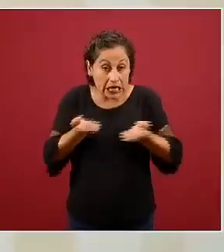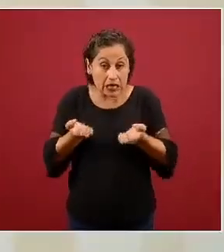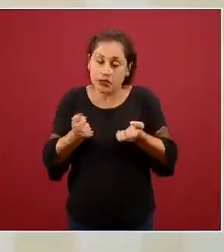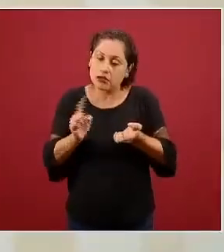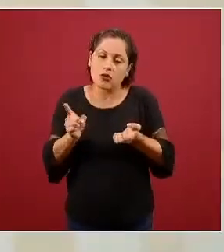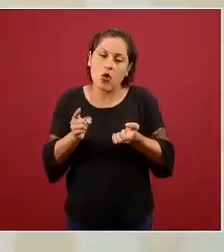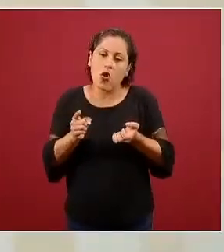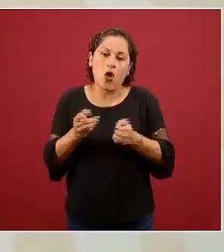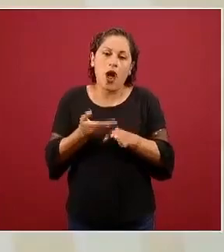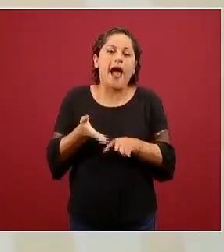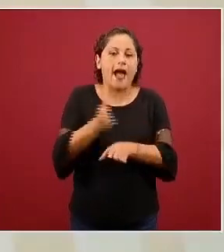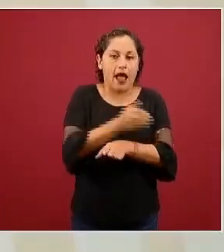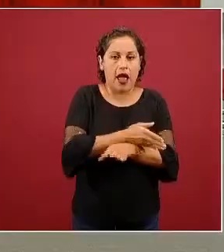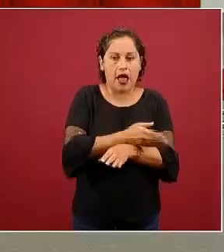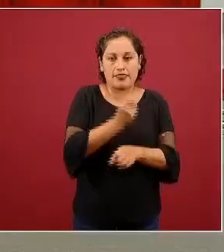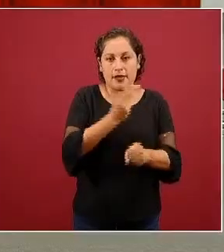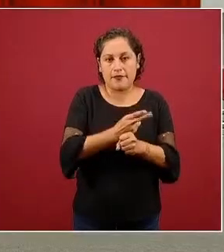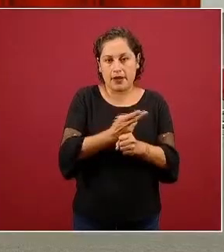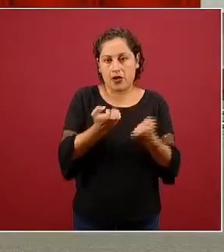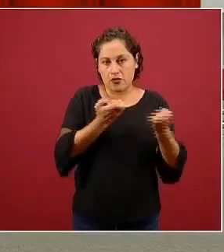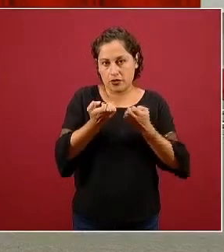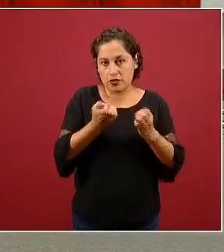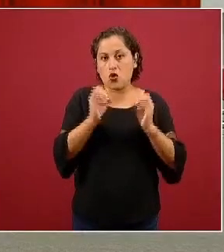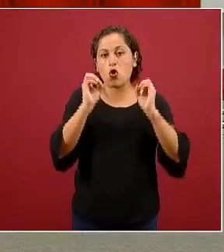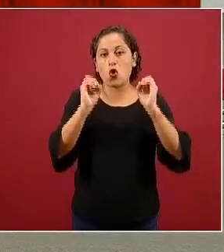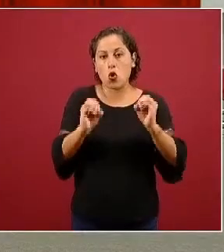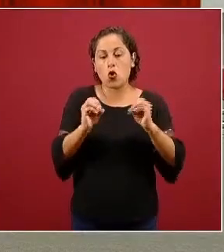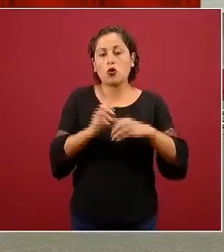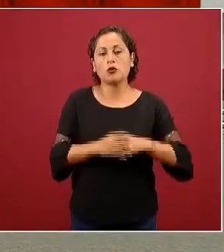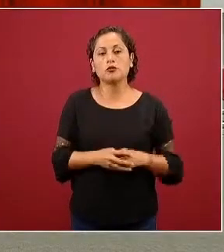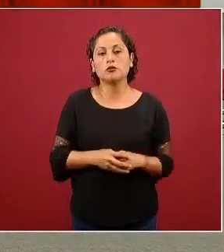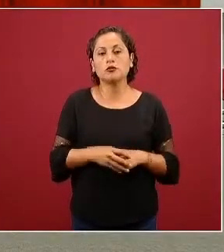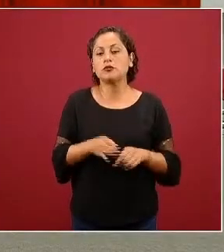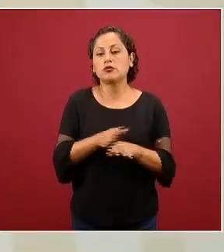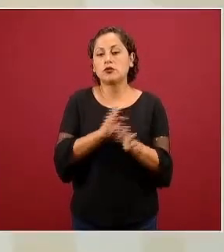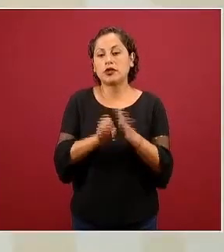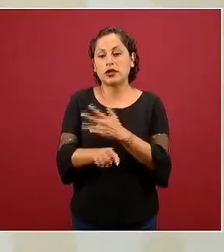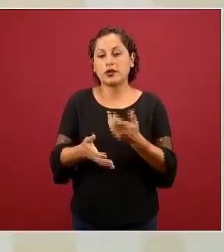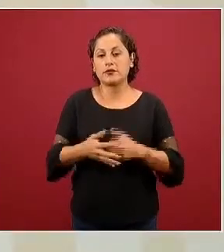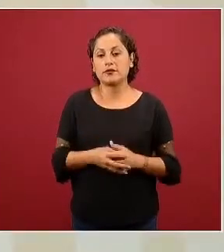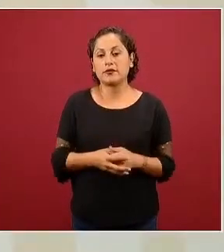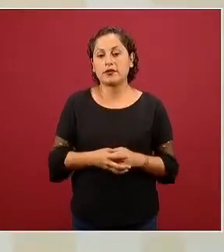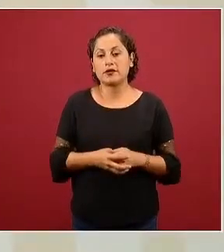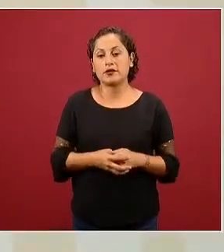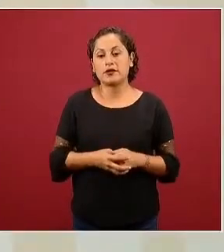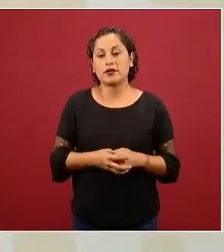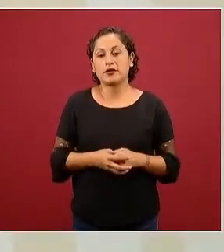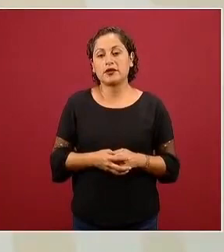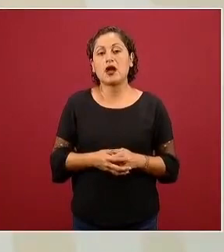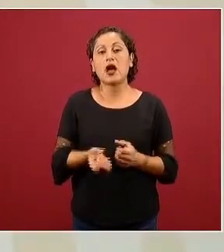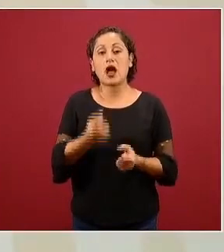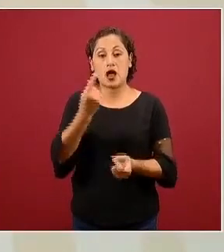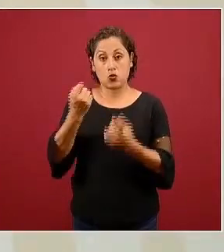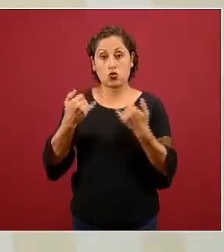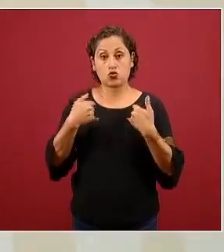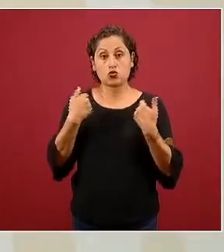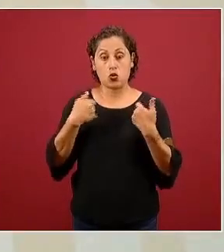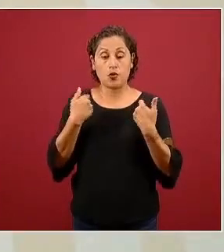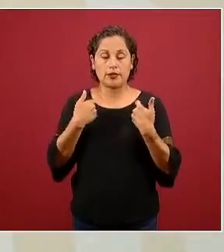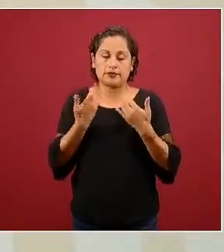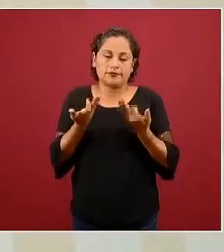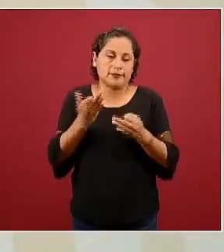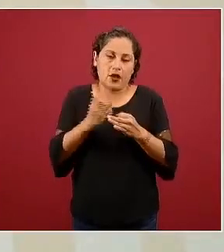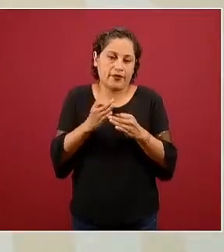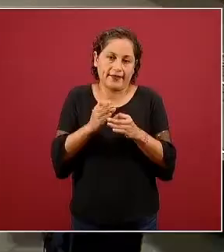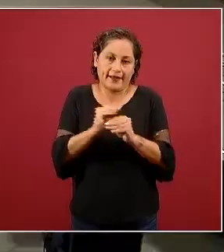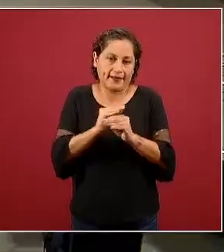durante ese tiempo, el ocupar la cama. Pues hay algunos adolescentes, pues que más que